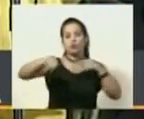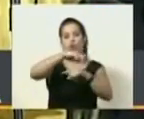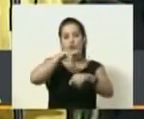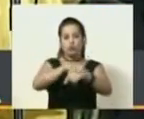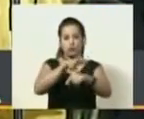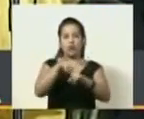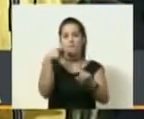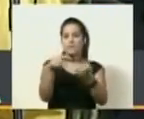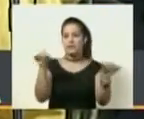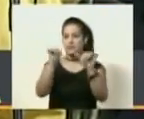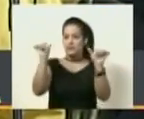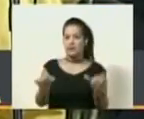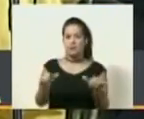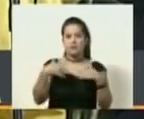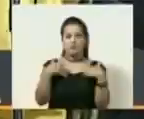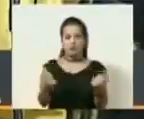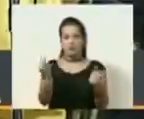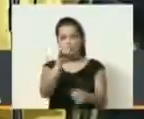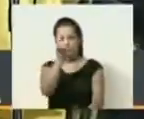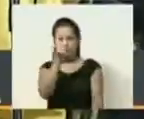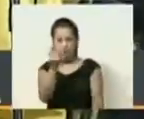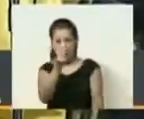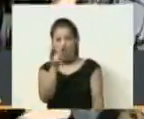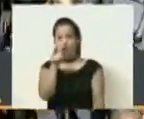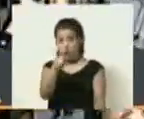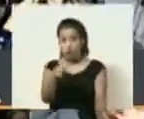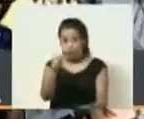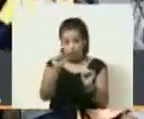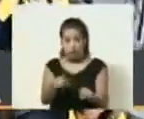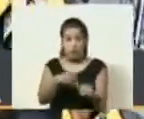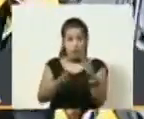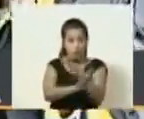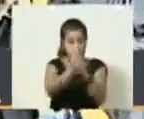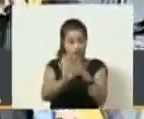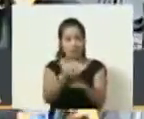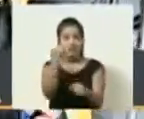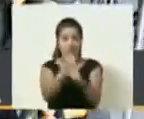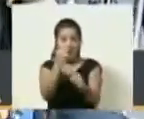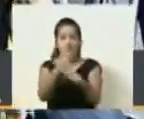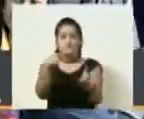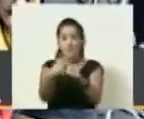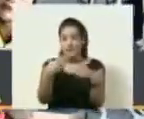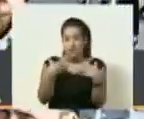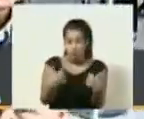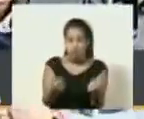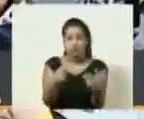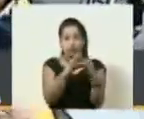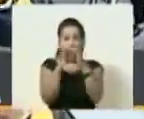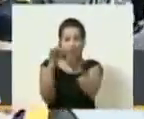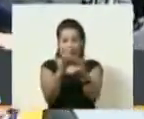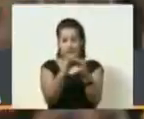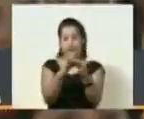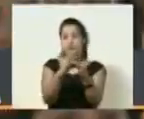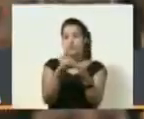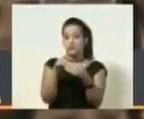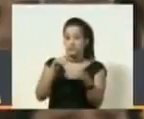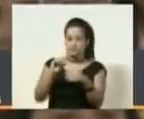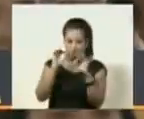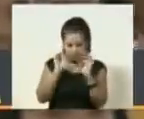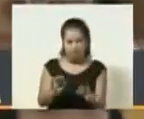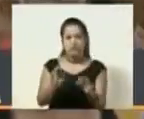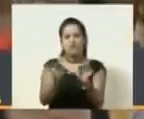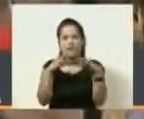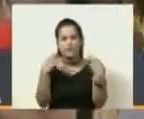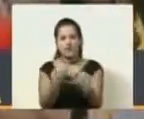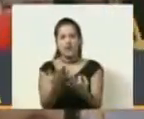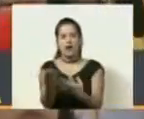sistema de salud integral de Venezuela que proteja sus trabajos, que proteja la salud solidaria, primaria,